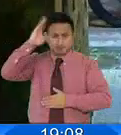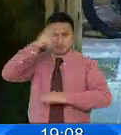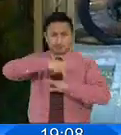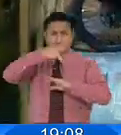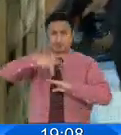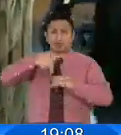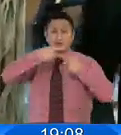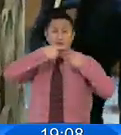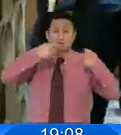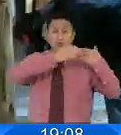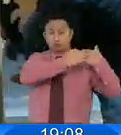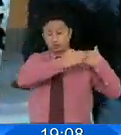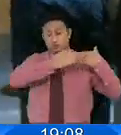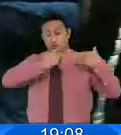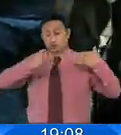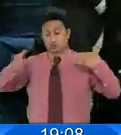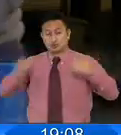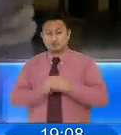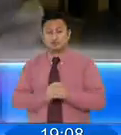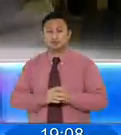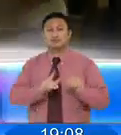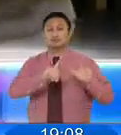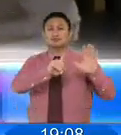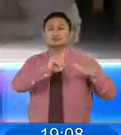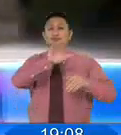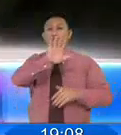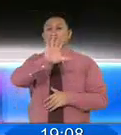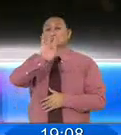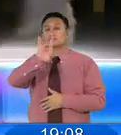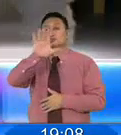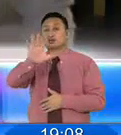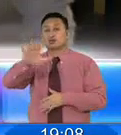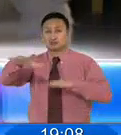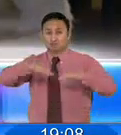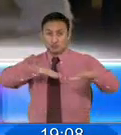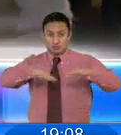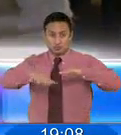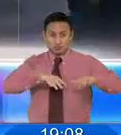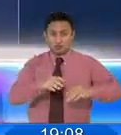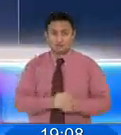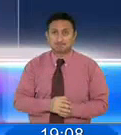se han efectuado 6.585 operativos que han dejado